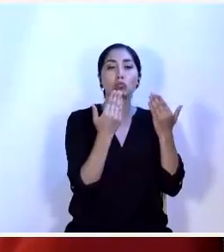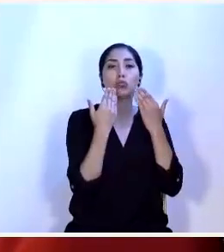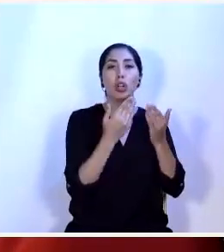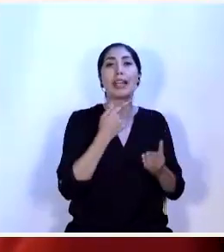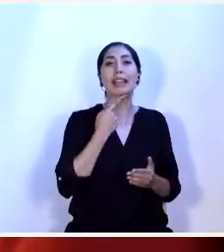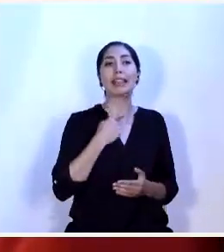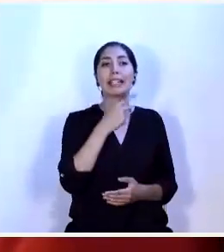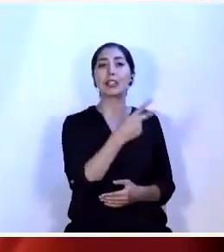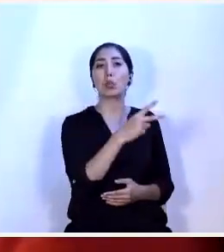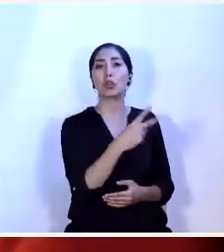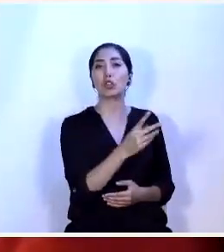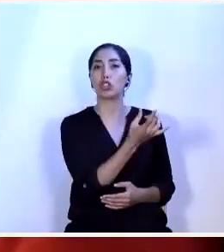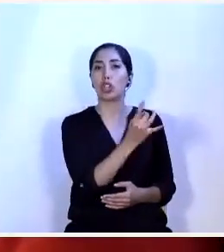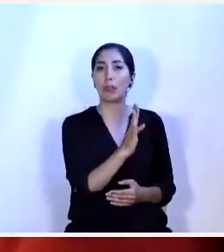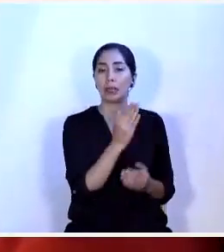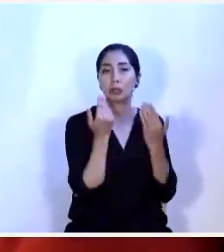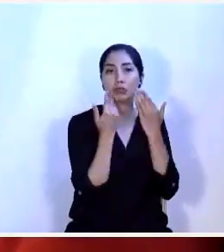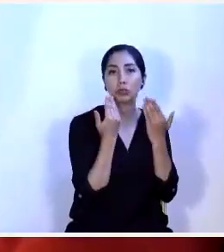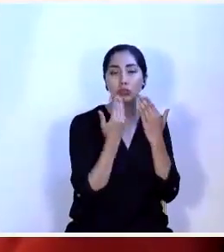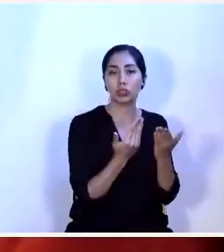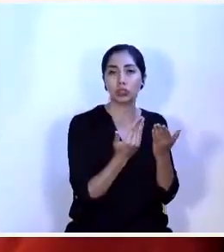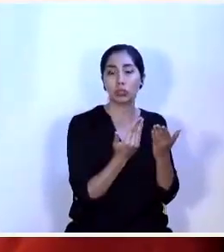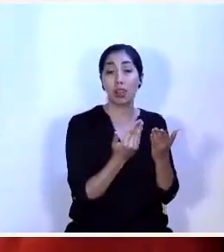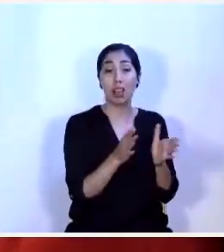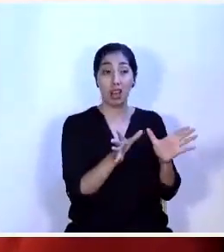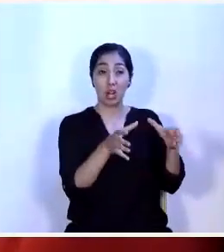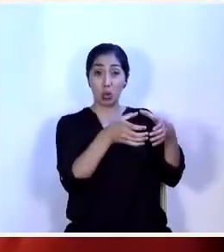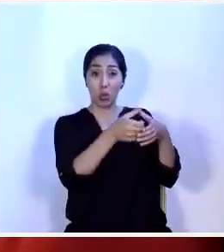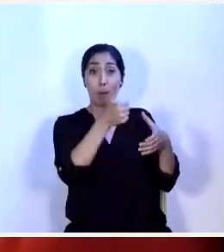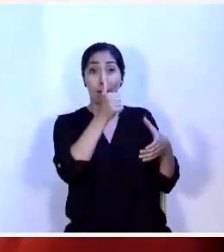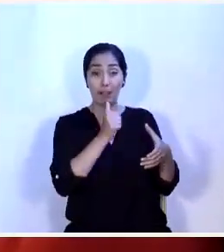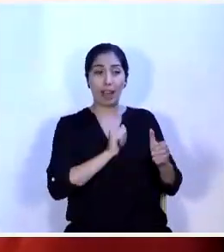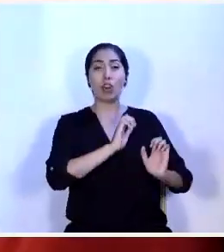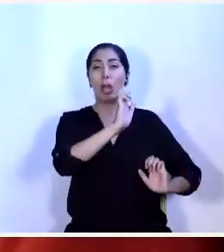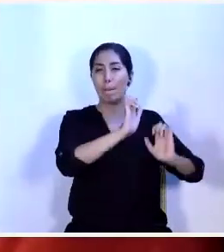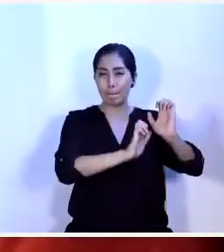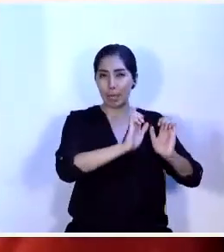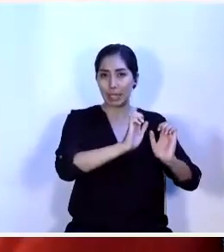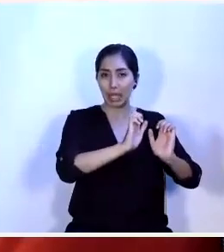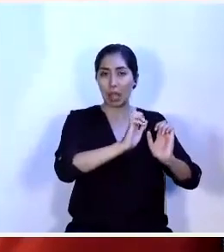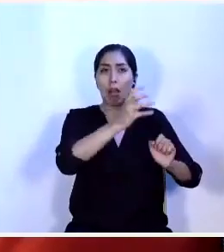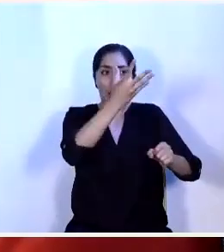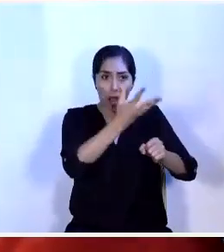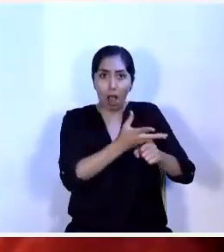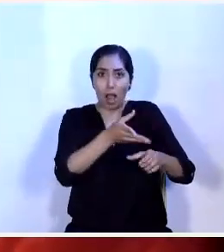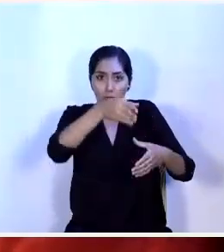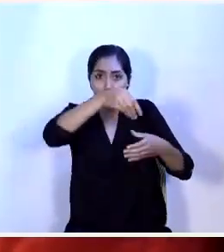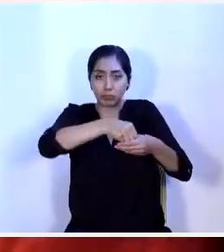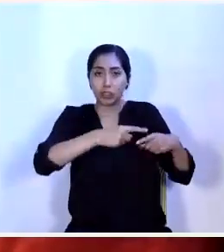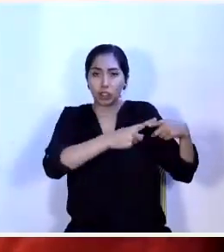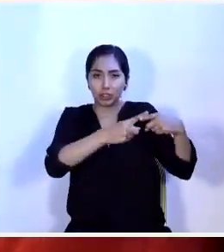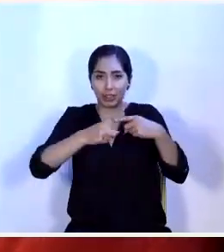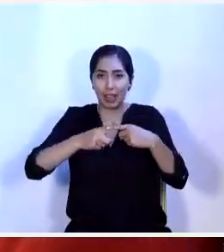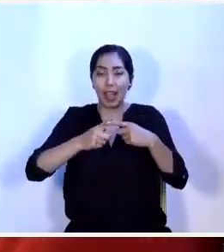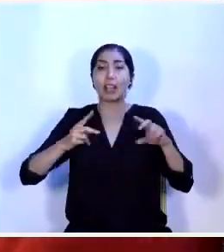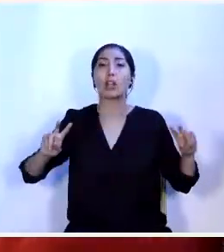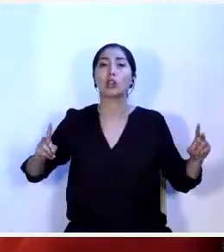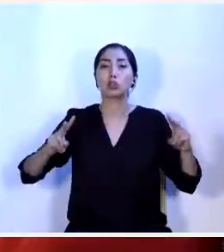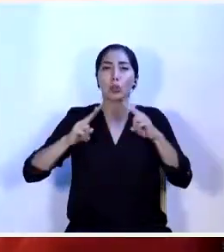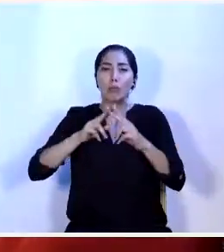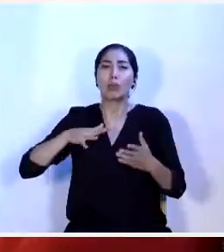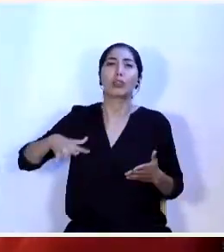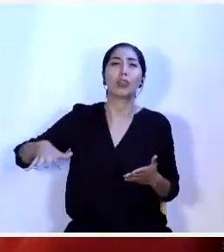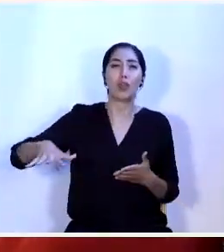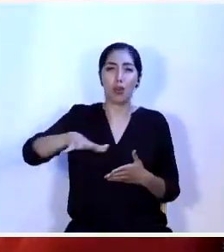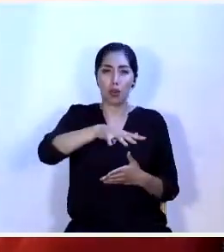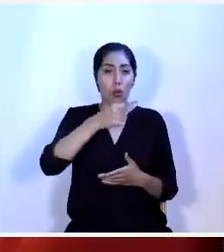intereses. Tanto los privados como particularmente las empresas existen en una sociedad que construimos entre todas